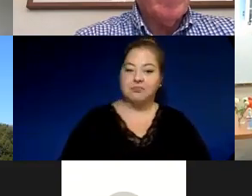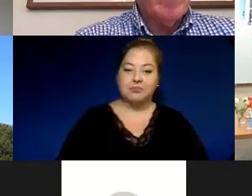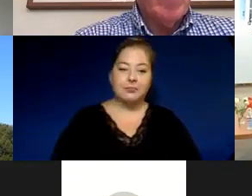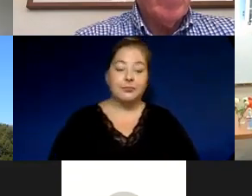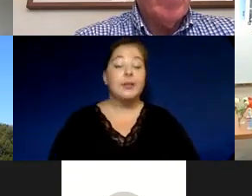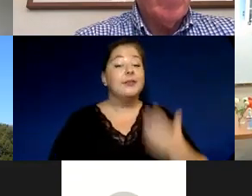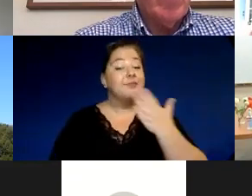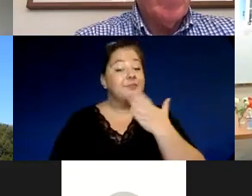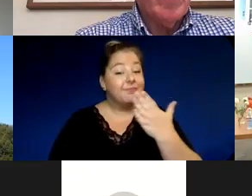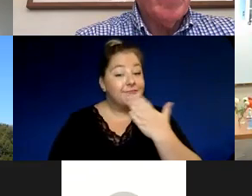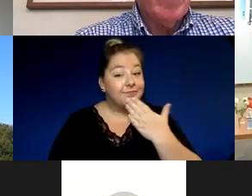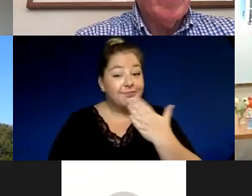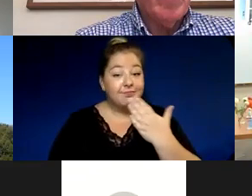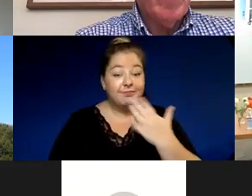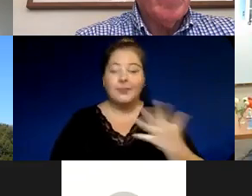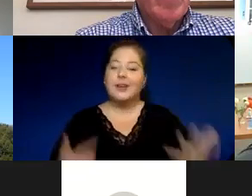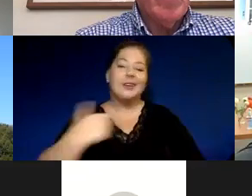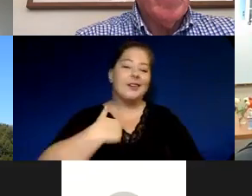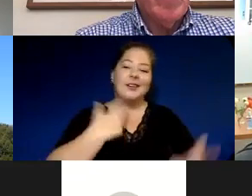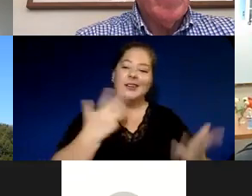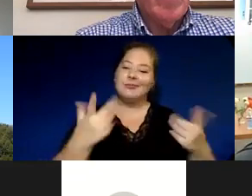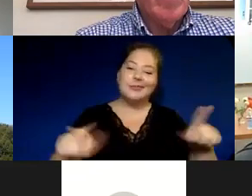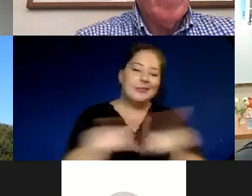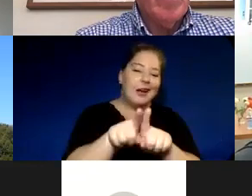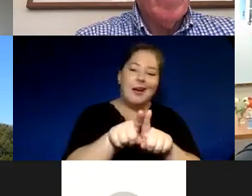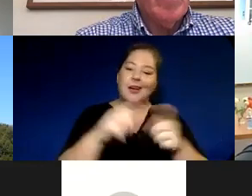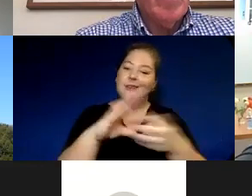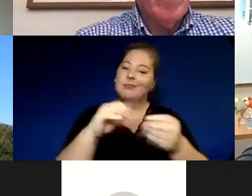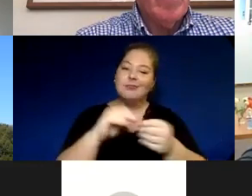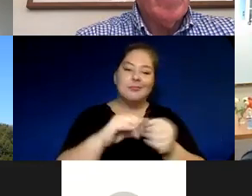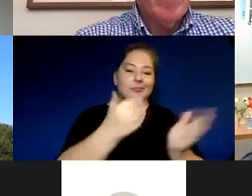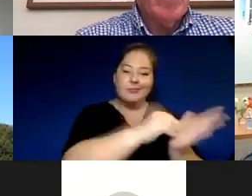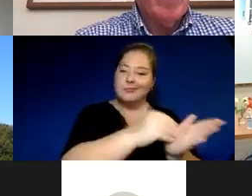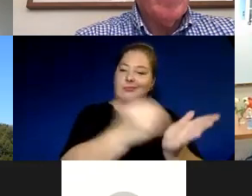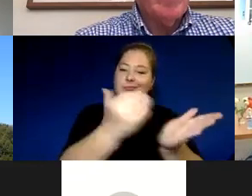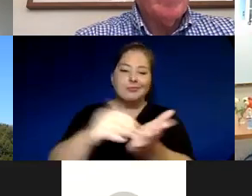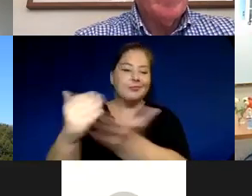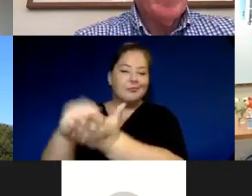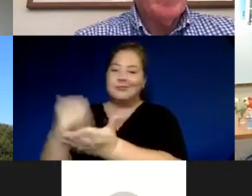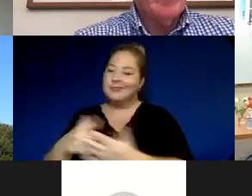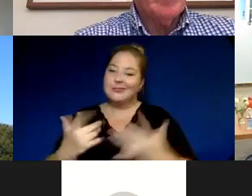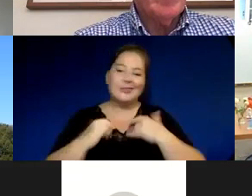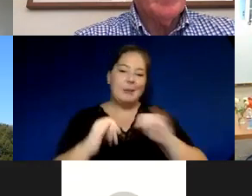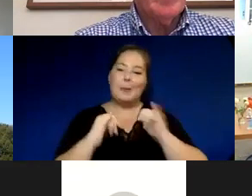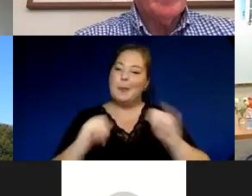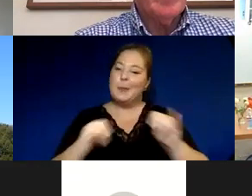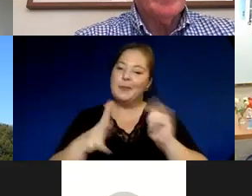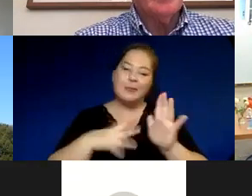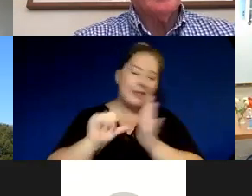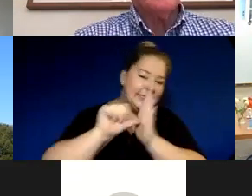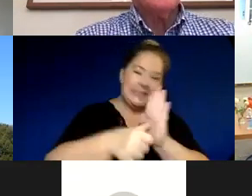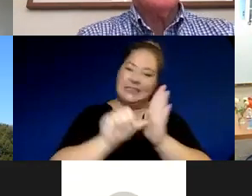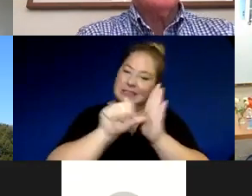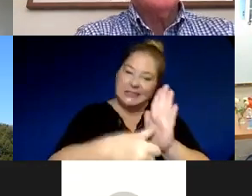agradecerles a todos y hacer eco de lo que han dicho previamente en cuanto a la importancia de estos grupos